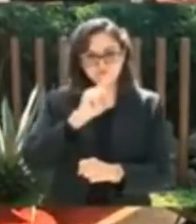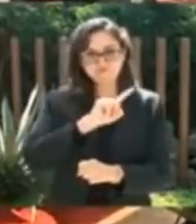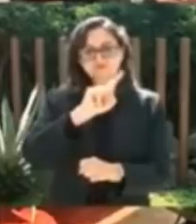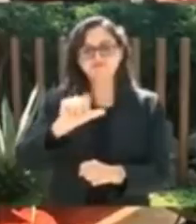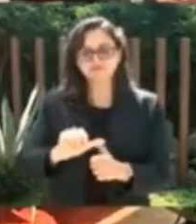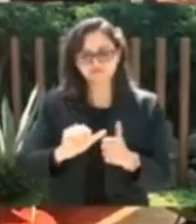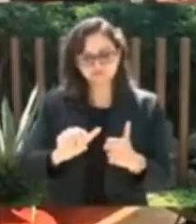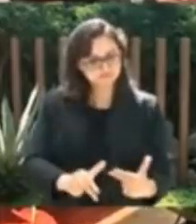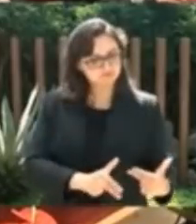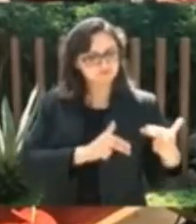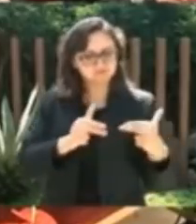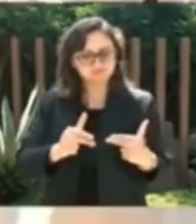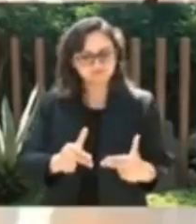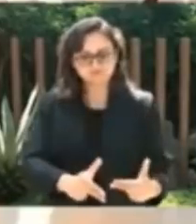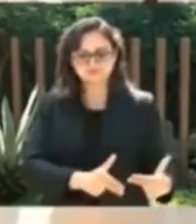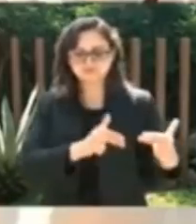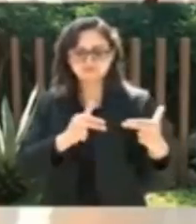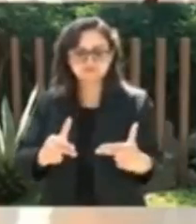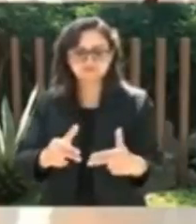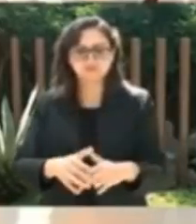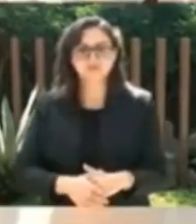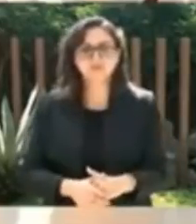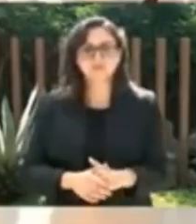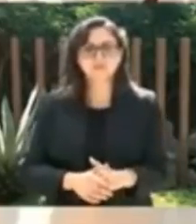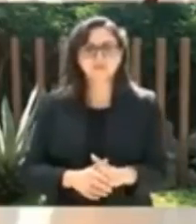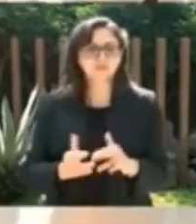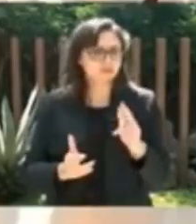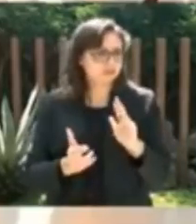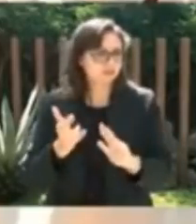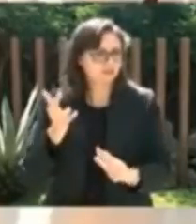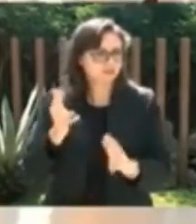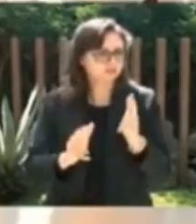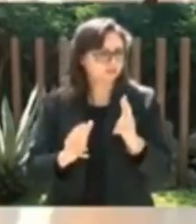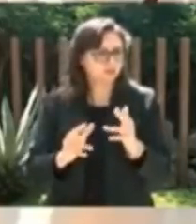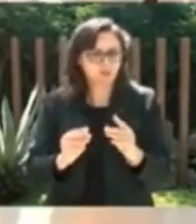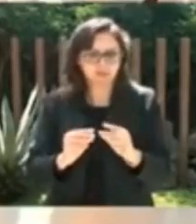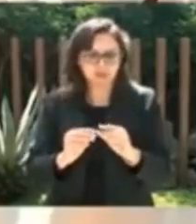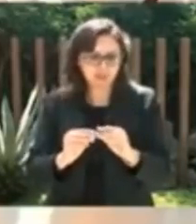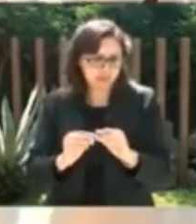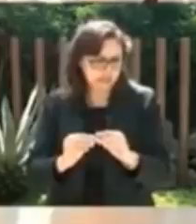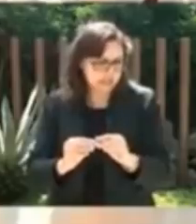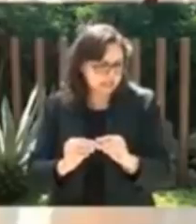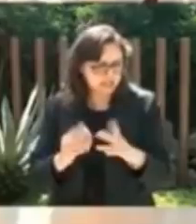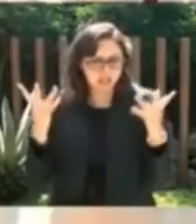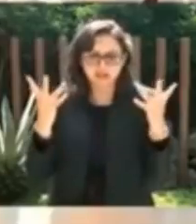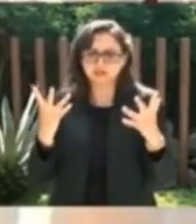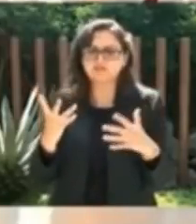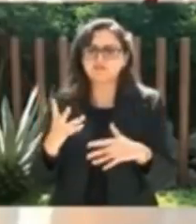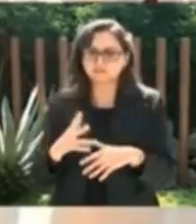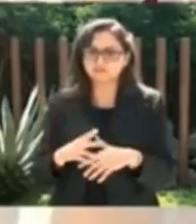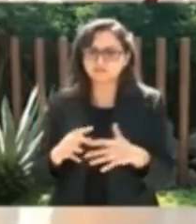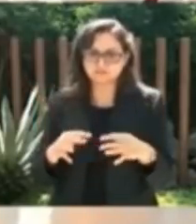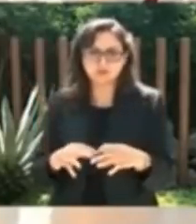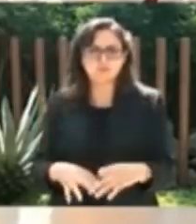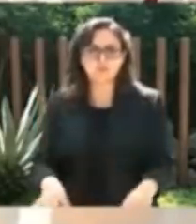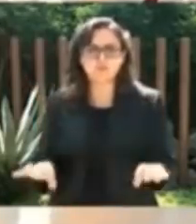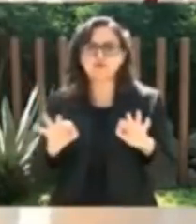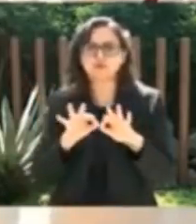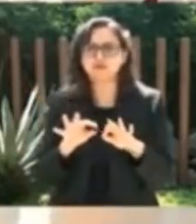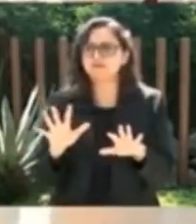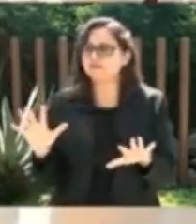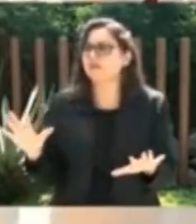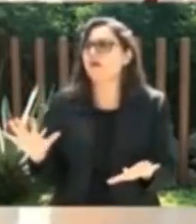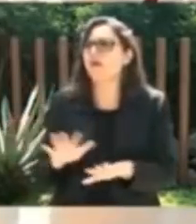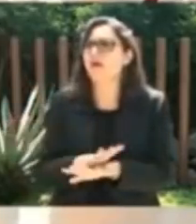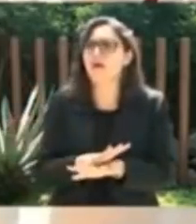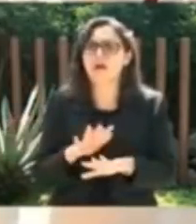Díaz. La revolución, desde luego que logró cosas importantísimas, sobre todo